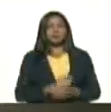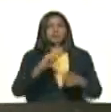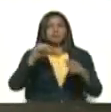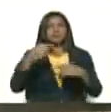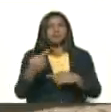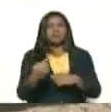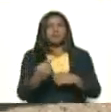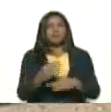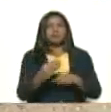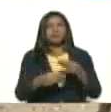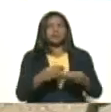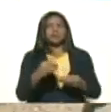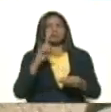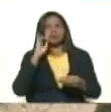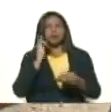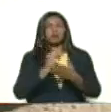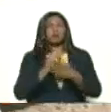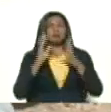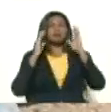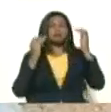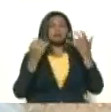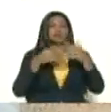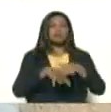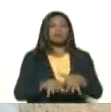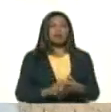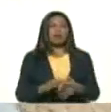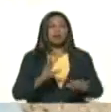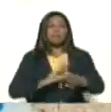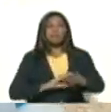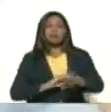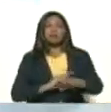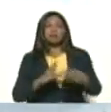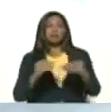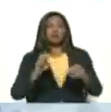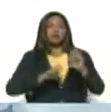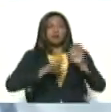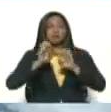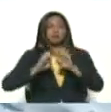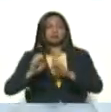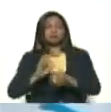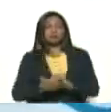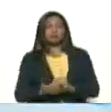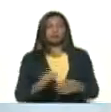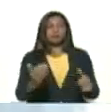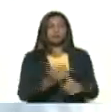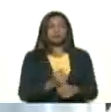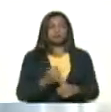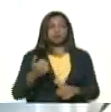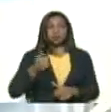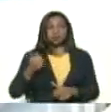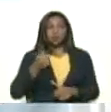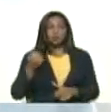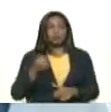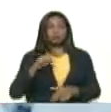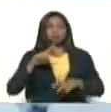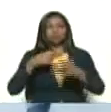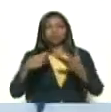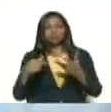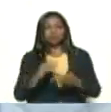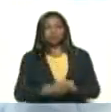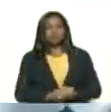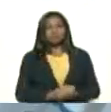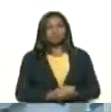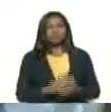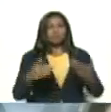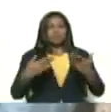Seguidamente pasan al puesto de atención integral médica, donde son evaluados para determinar cualquier otra patología y darle